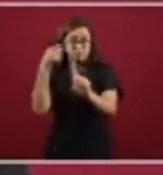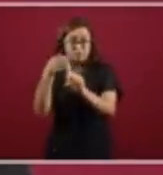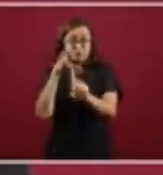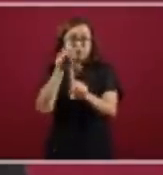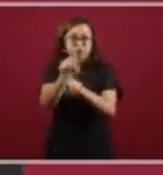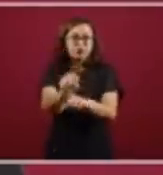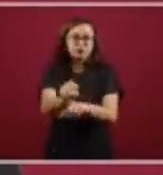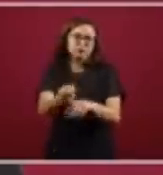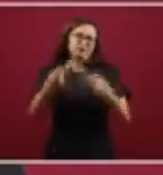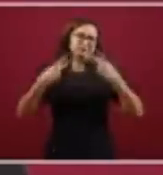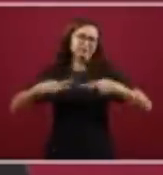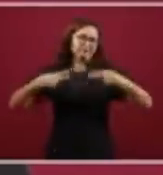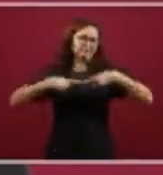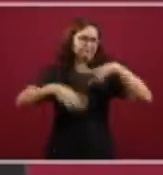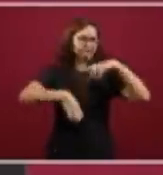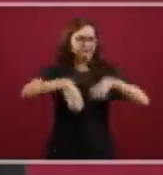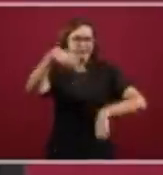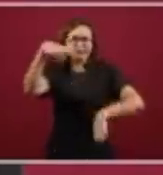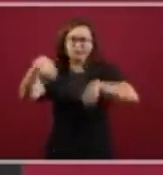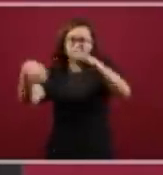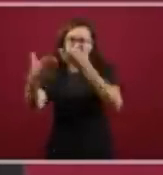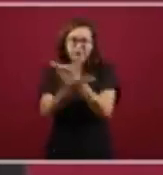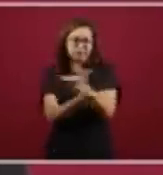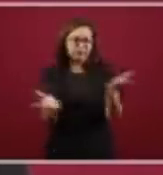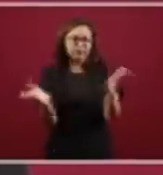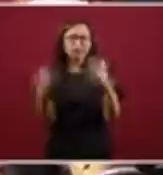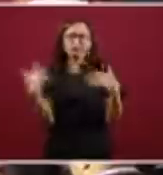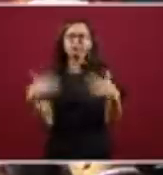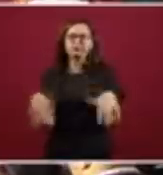los adultos mayores son muy importantes